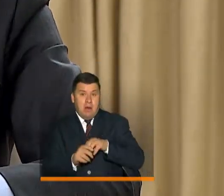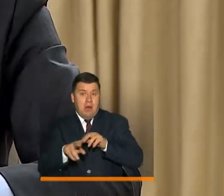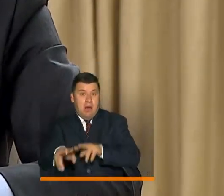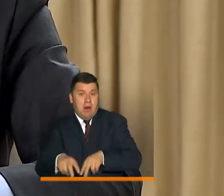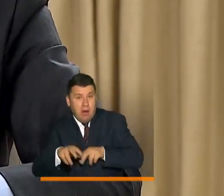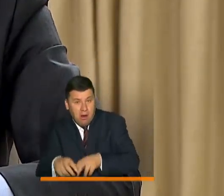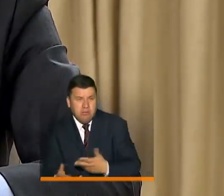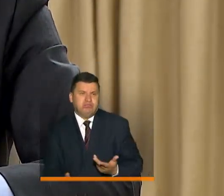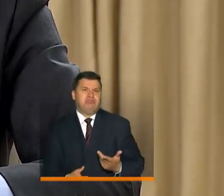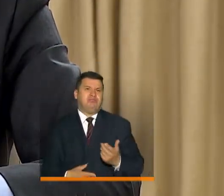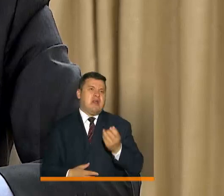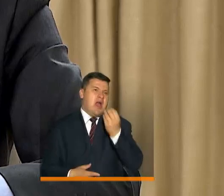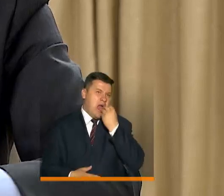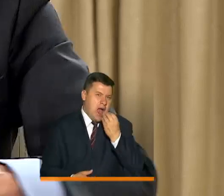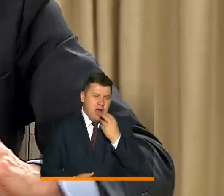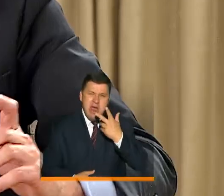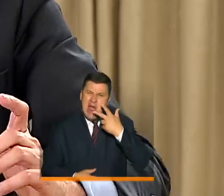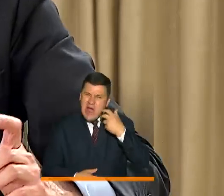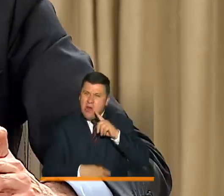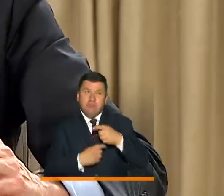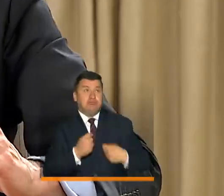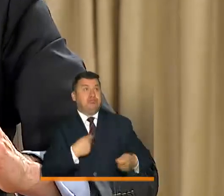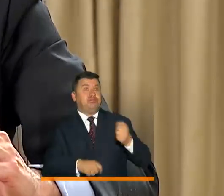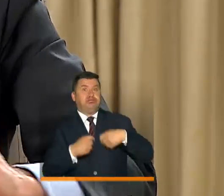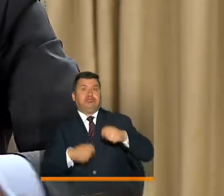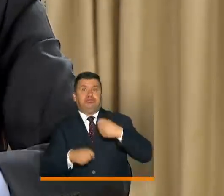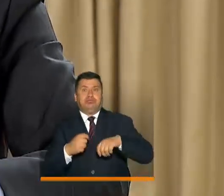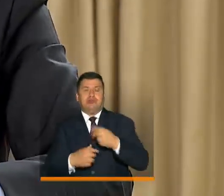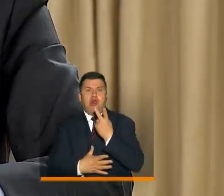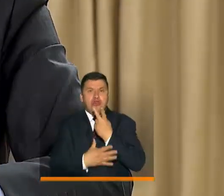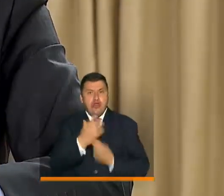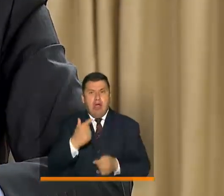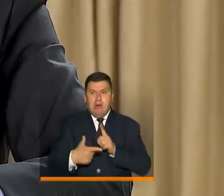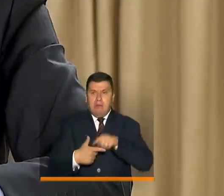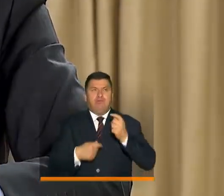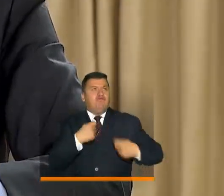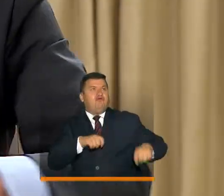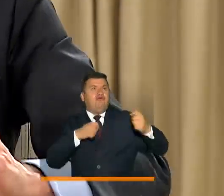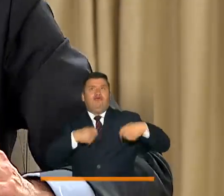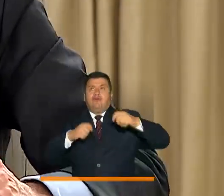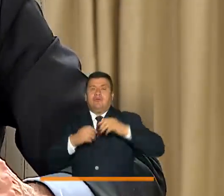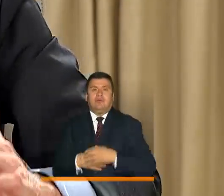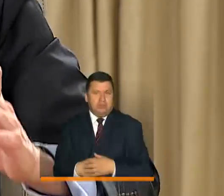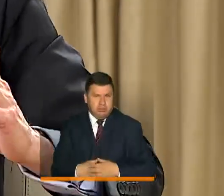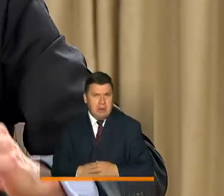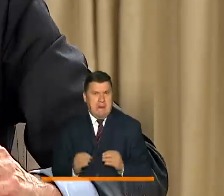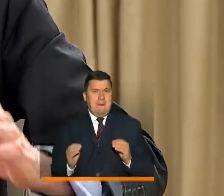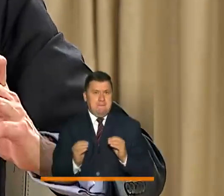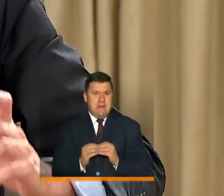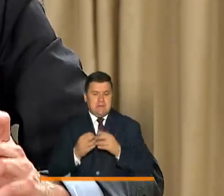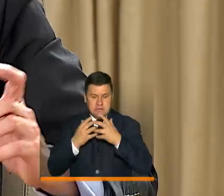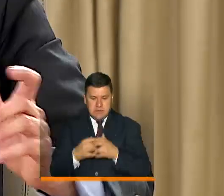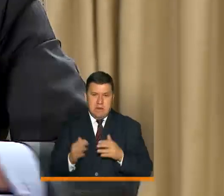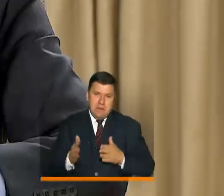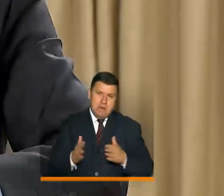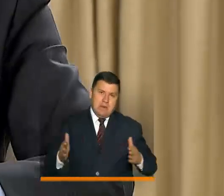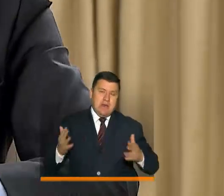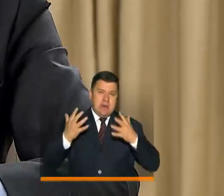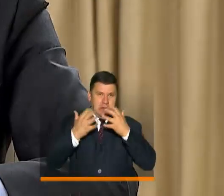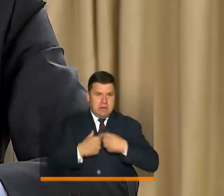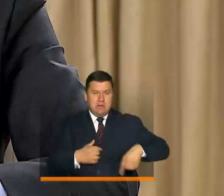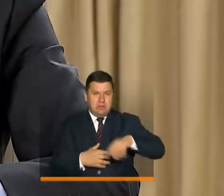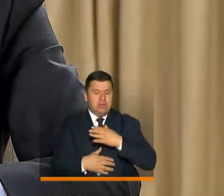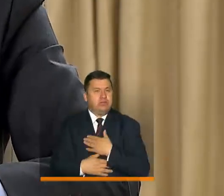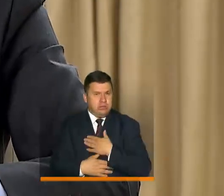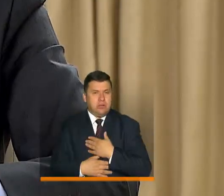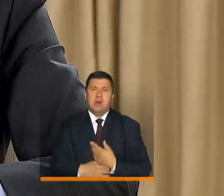y de sectores de alimentos procesados están creciendo a doble dígito en exportación, logrando que más micro, pequeñas y medianas